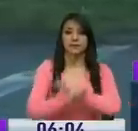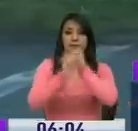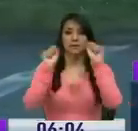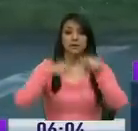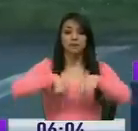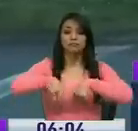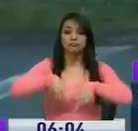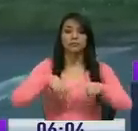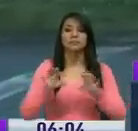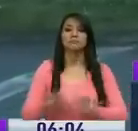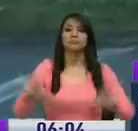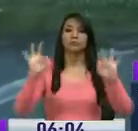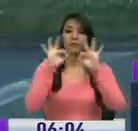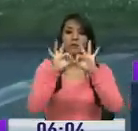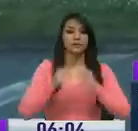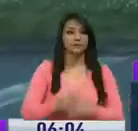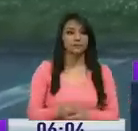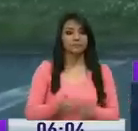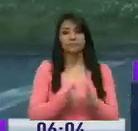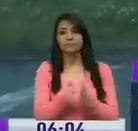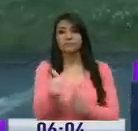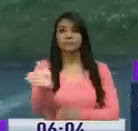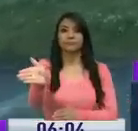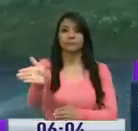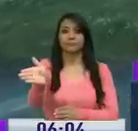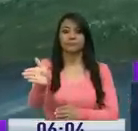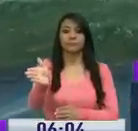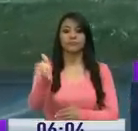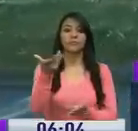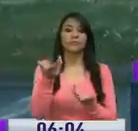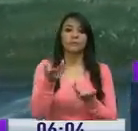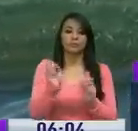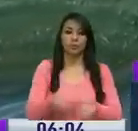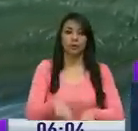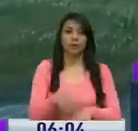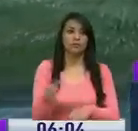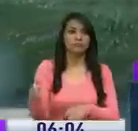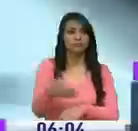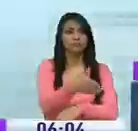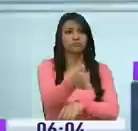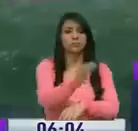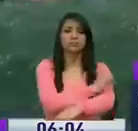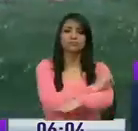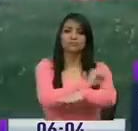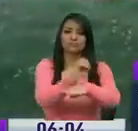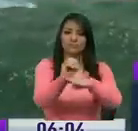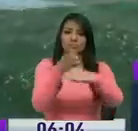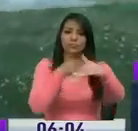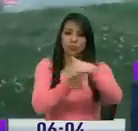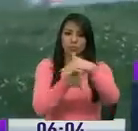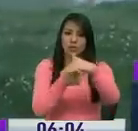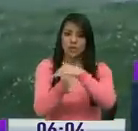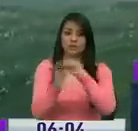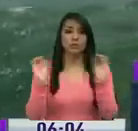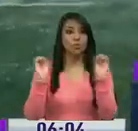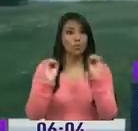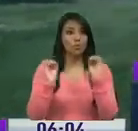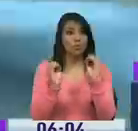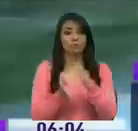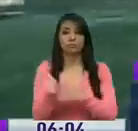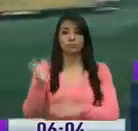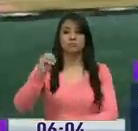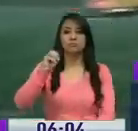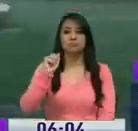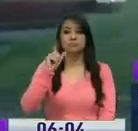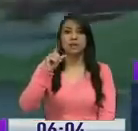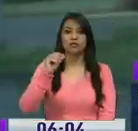importante pues esto que conecta con la avenida Mariscal sucre y de allí se pueden trasladar hacia los túneles y por el otro lado hacia la avenida Maldonado y